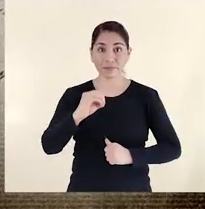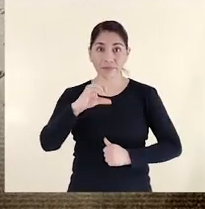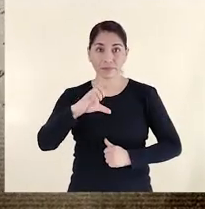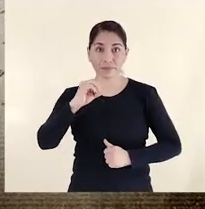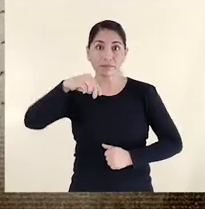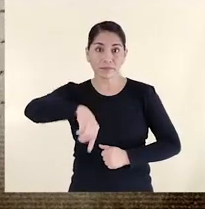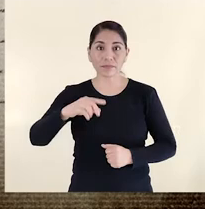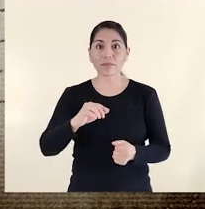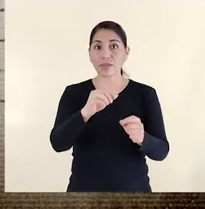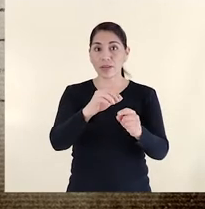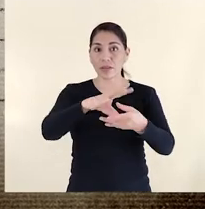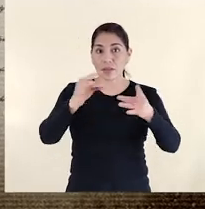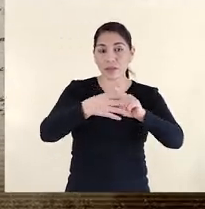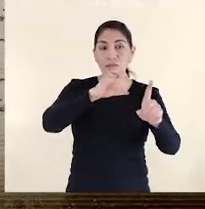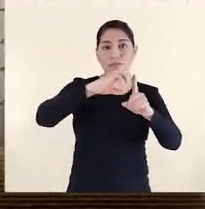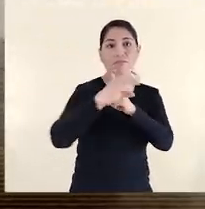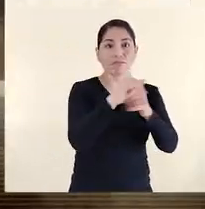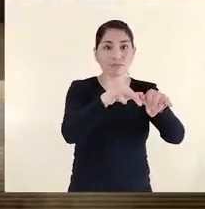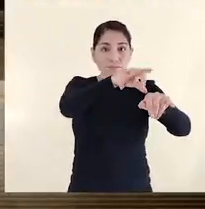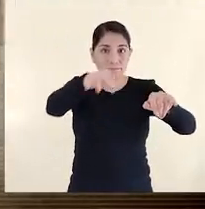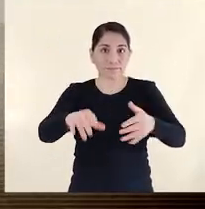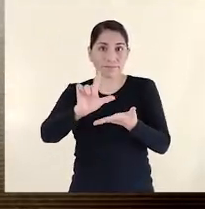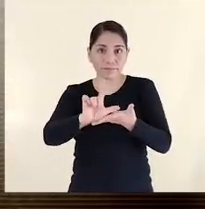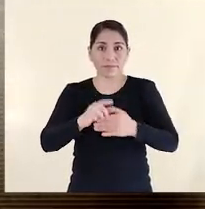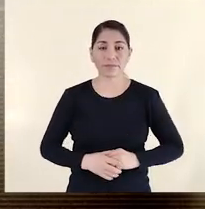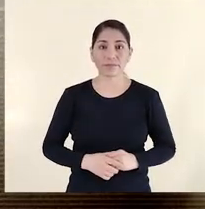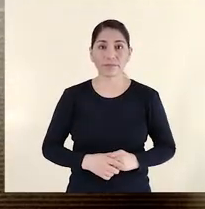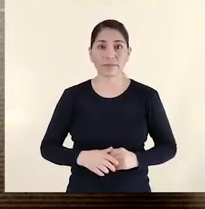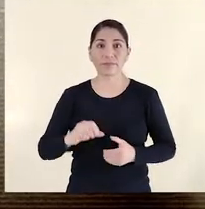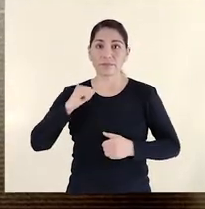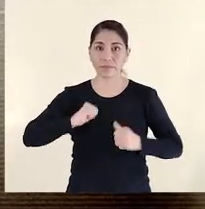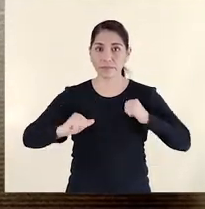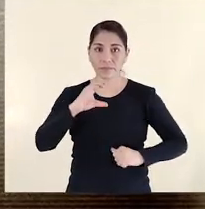de la misma. Teatro Colón, Patrimonio Cultural y Arquitectónico de